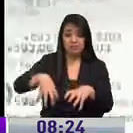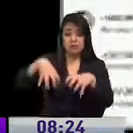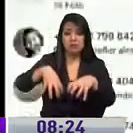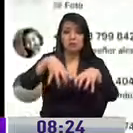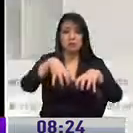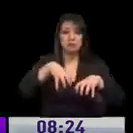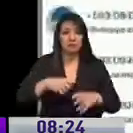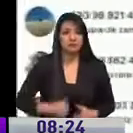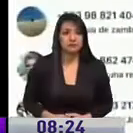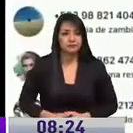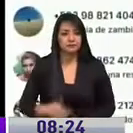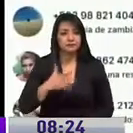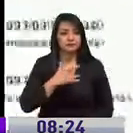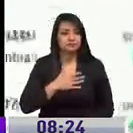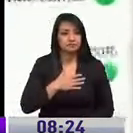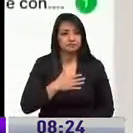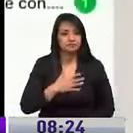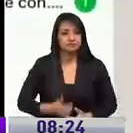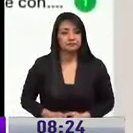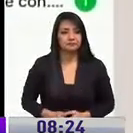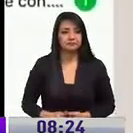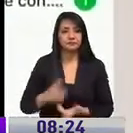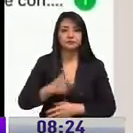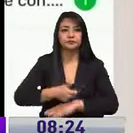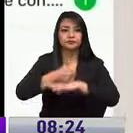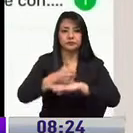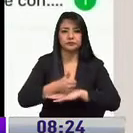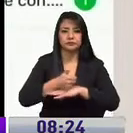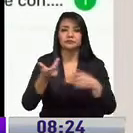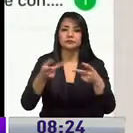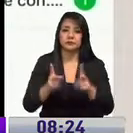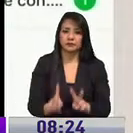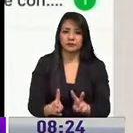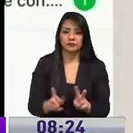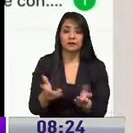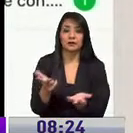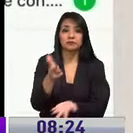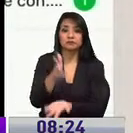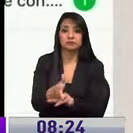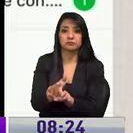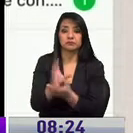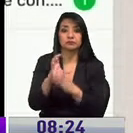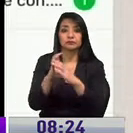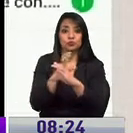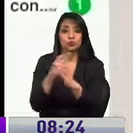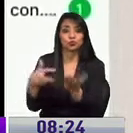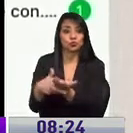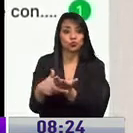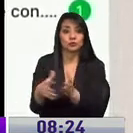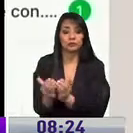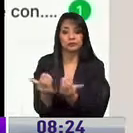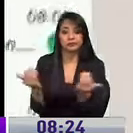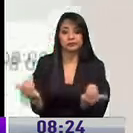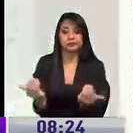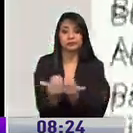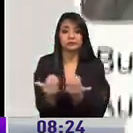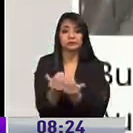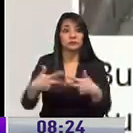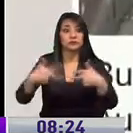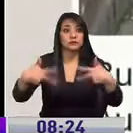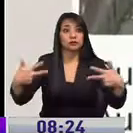¿no? Una lástima realmente esto. Autoridades, tenemos parada de buses, farmacias, condominios, viviendas, calle principal, Chillo